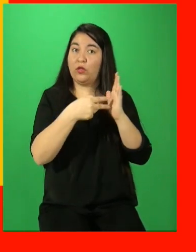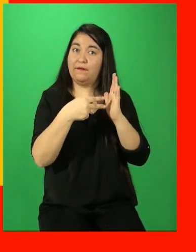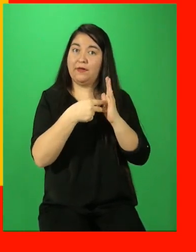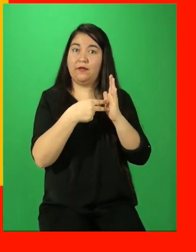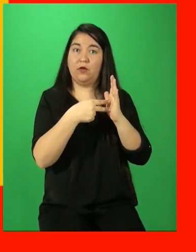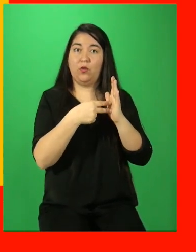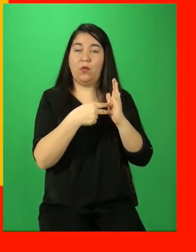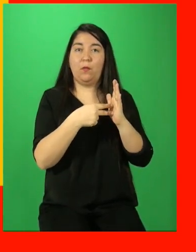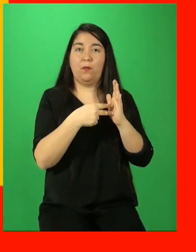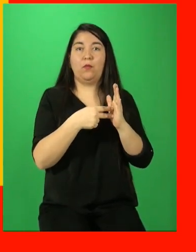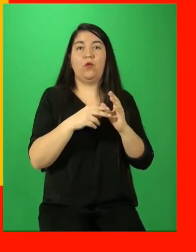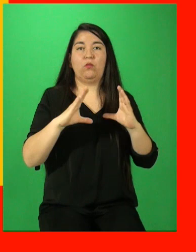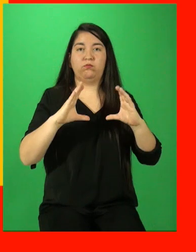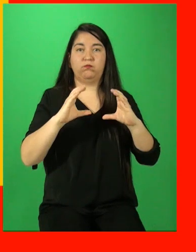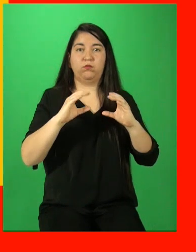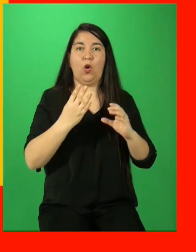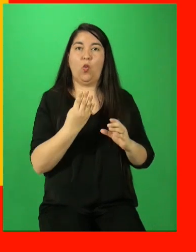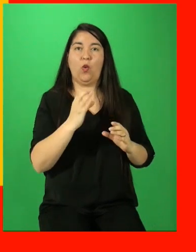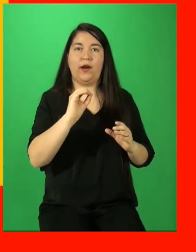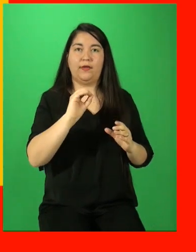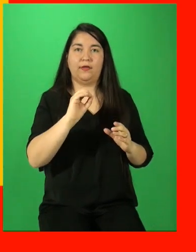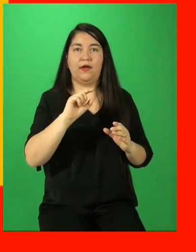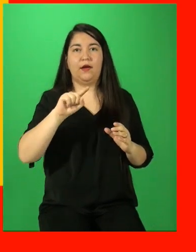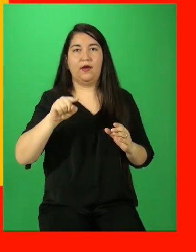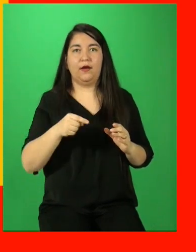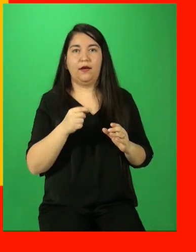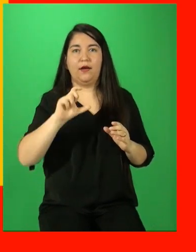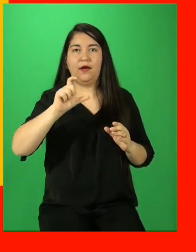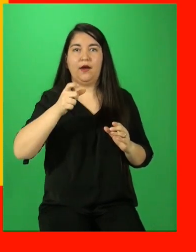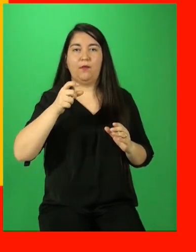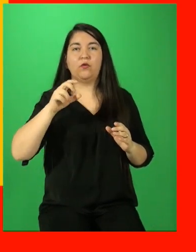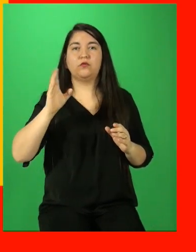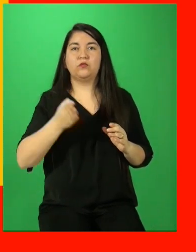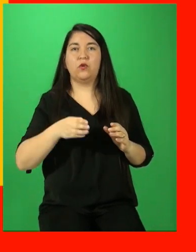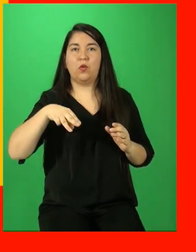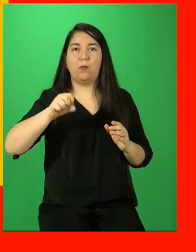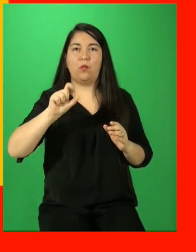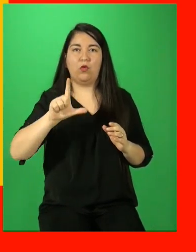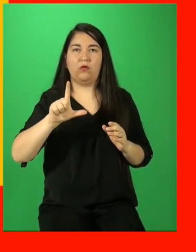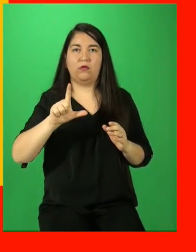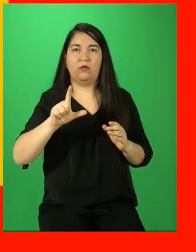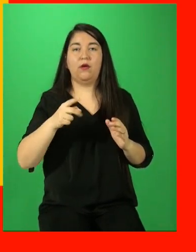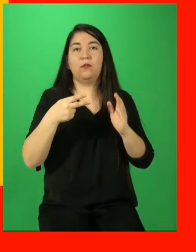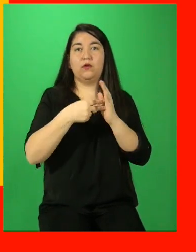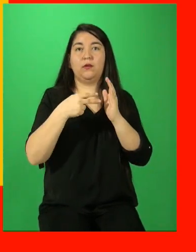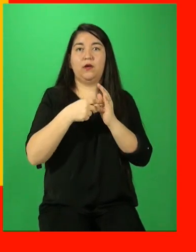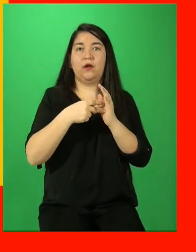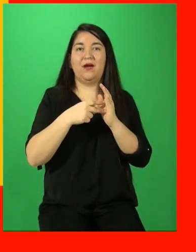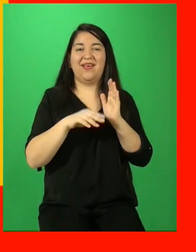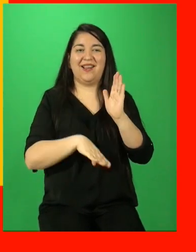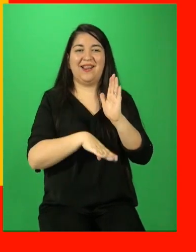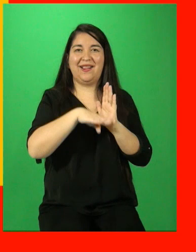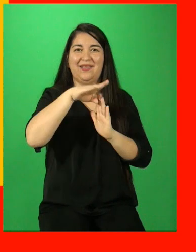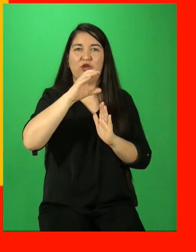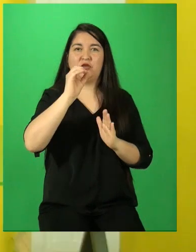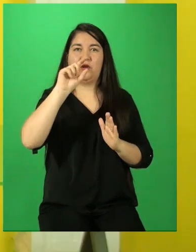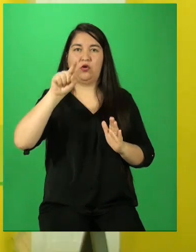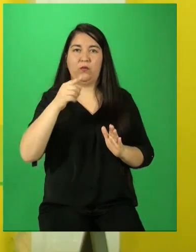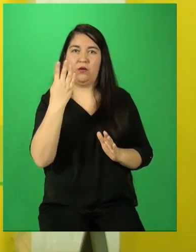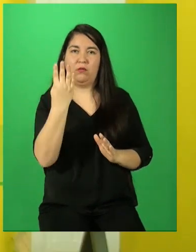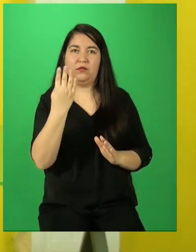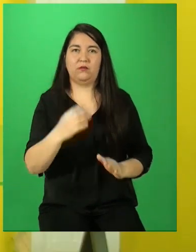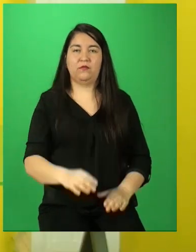por la masa molar, que era 40 gramos mol, multiplicado por el volumen en litros de solución, que es